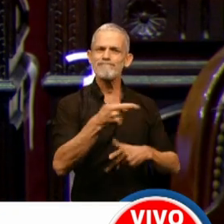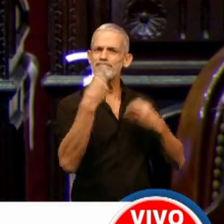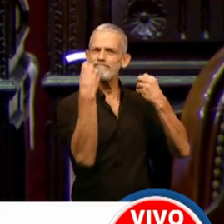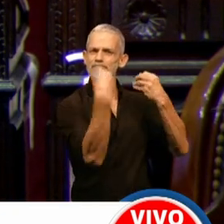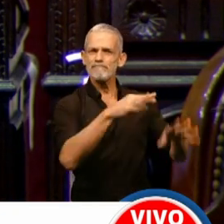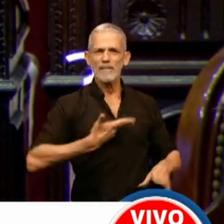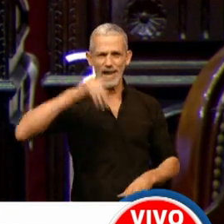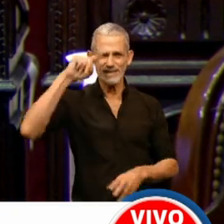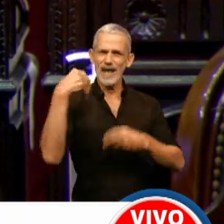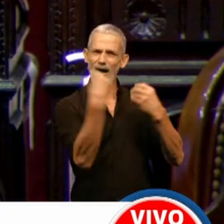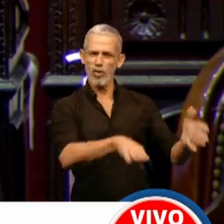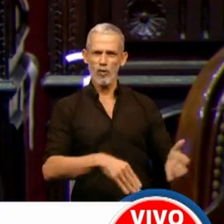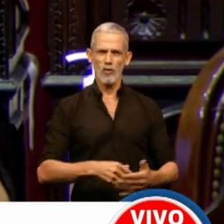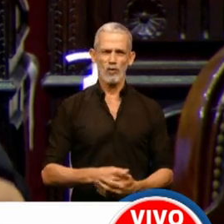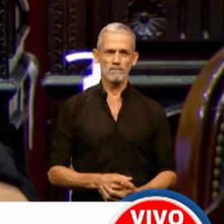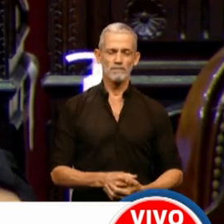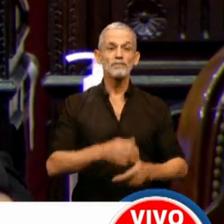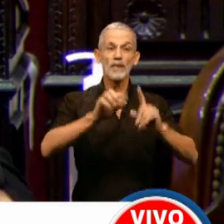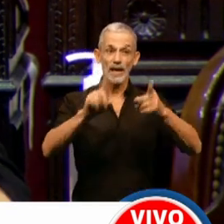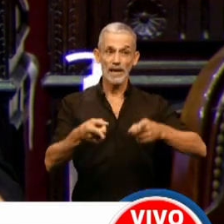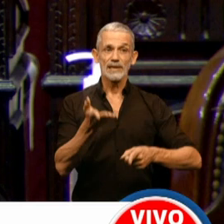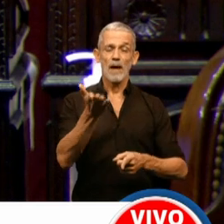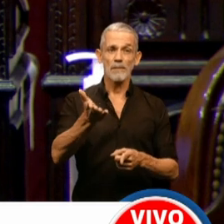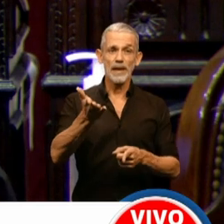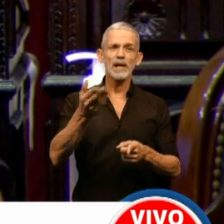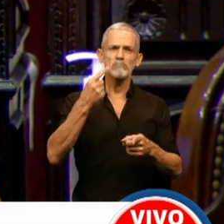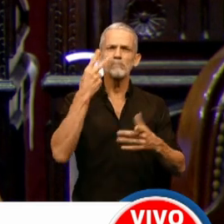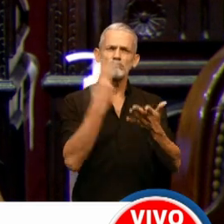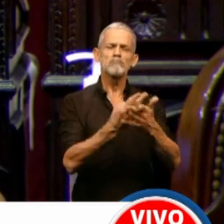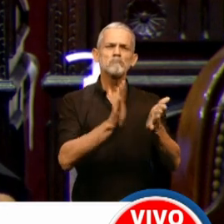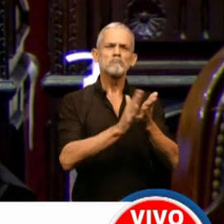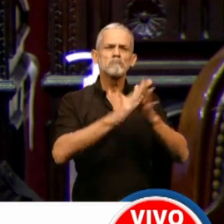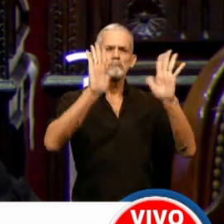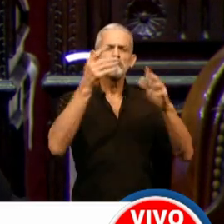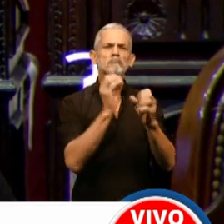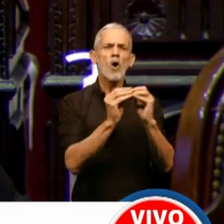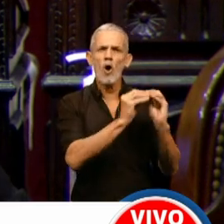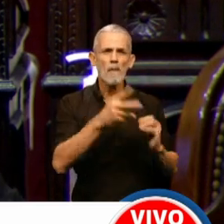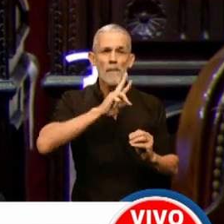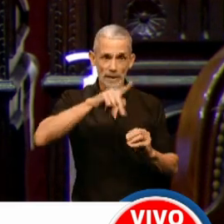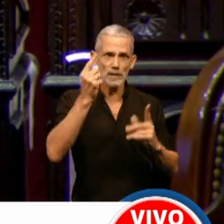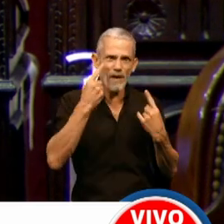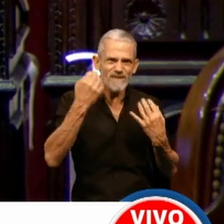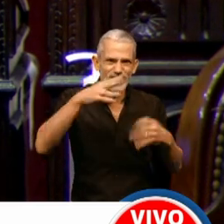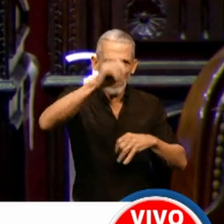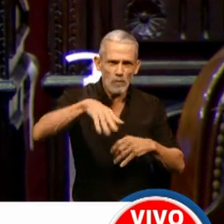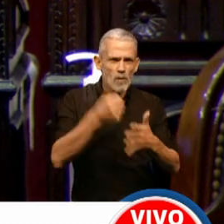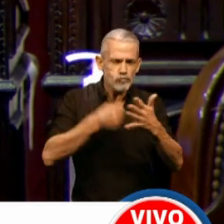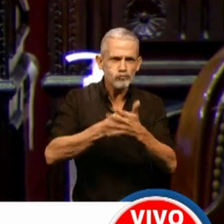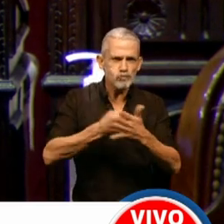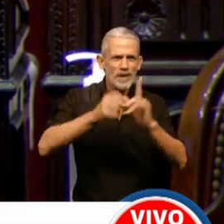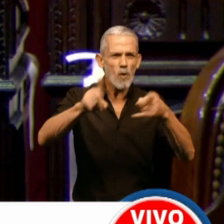estatal pero también reconocer a las compañeras que hoy están y siguen